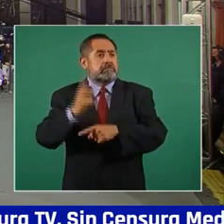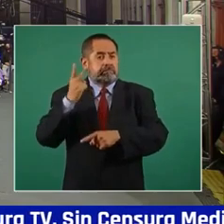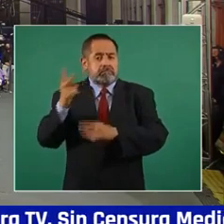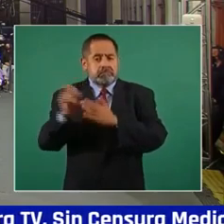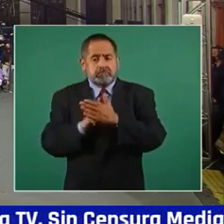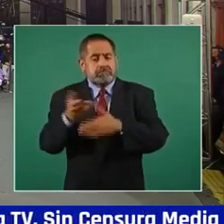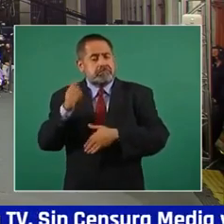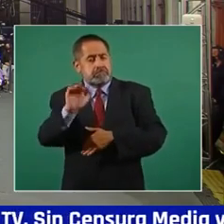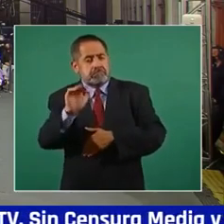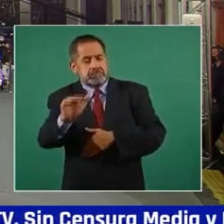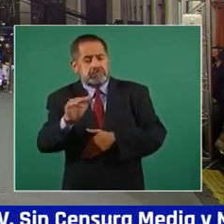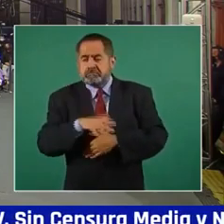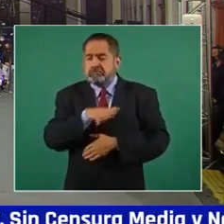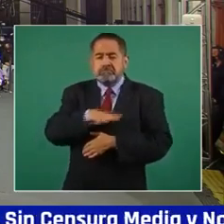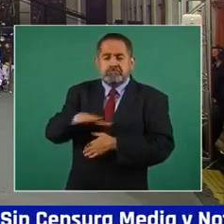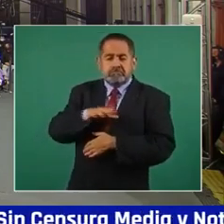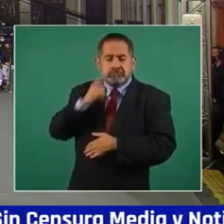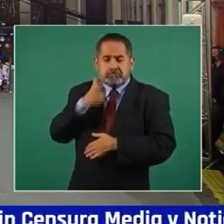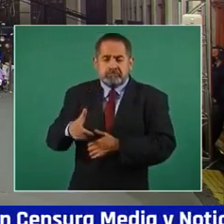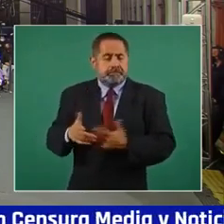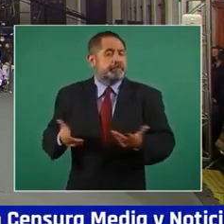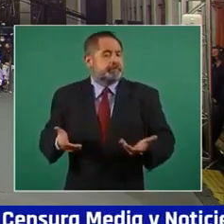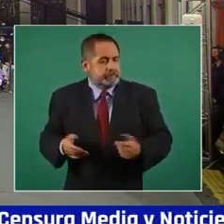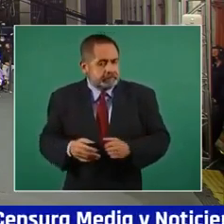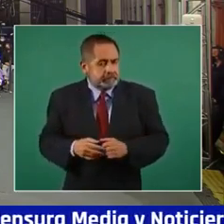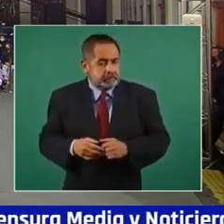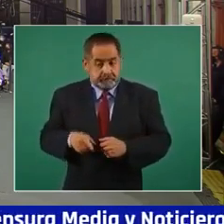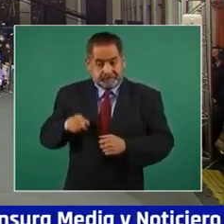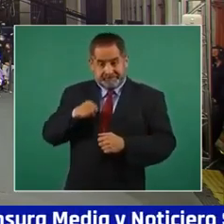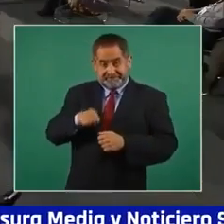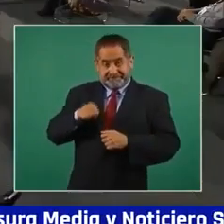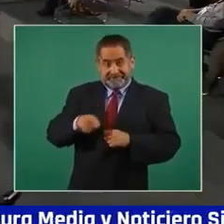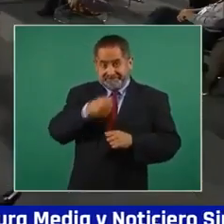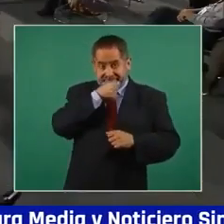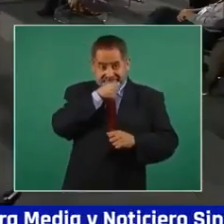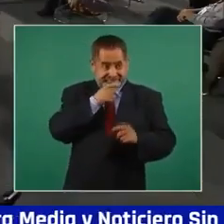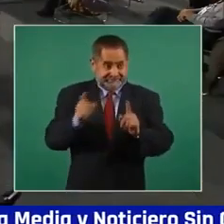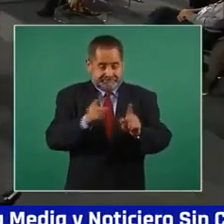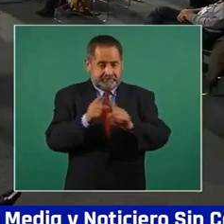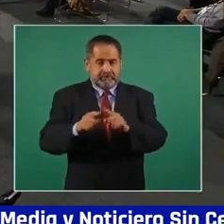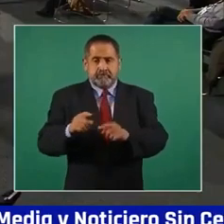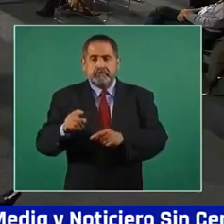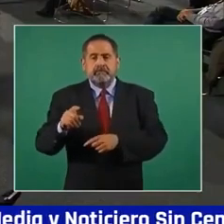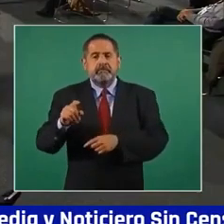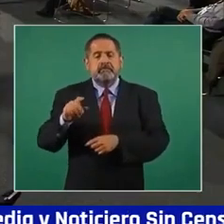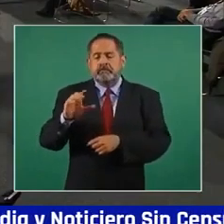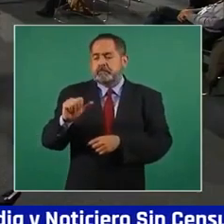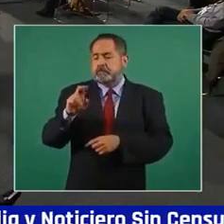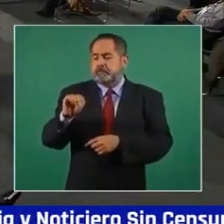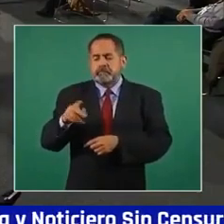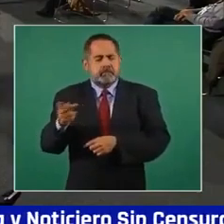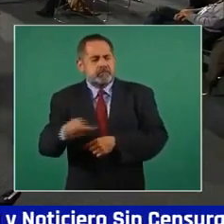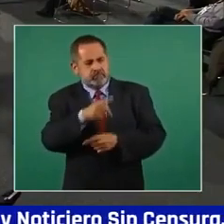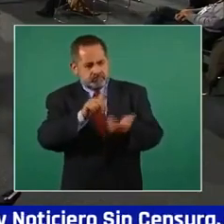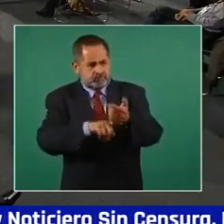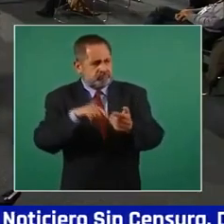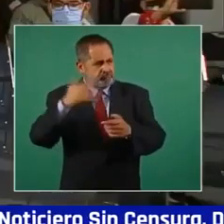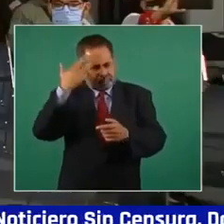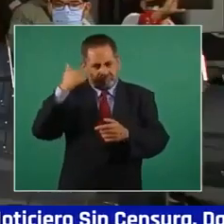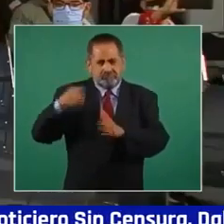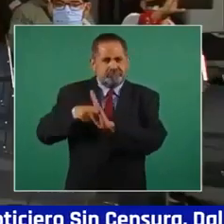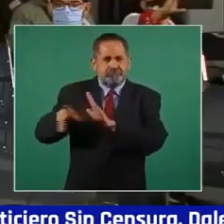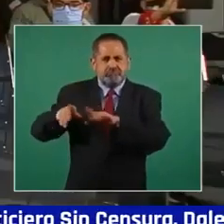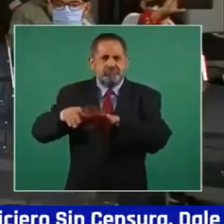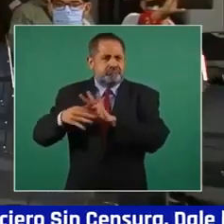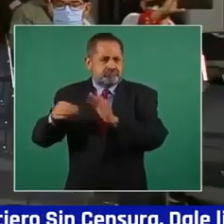meses? En la charla, Carmen le pregunta a Paulín: ¿se ha confirmado entonces lo que se denunció periodísticamente